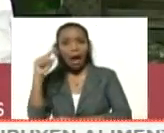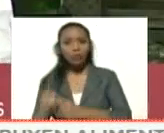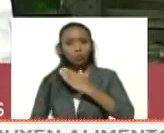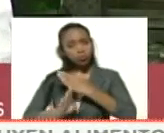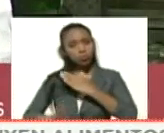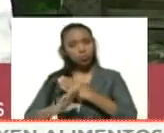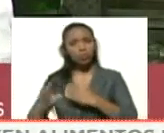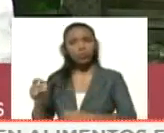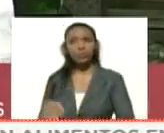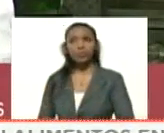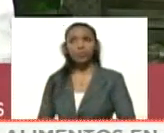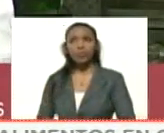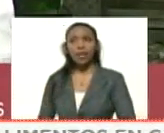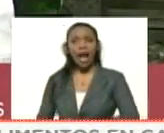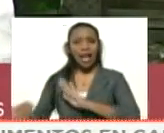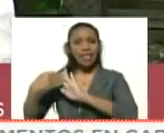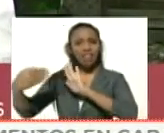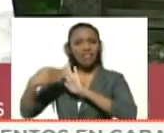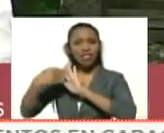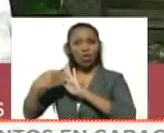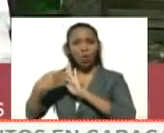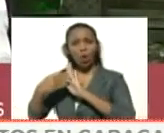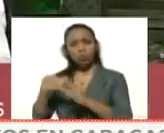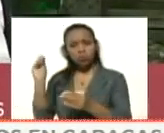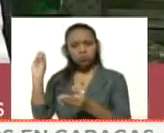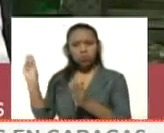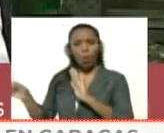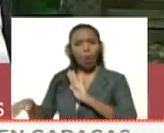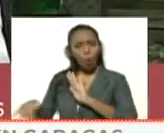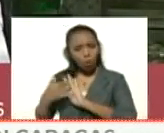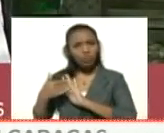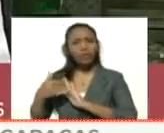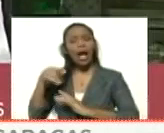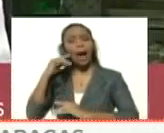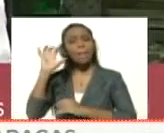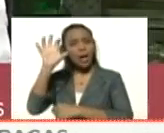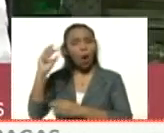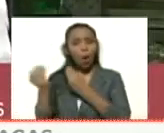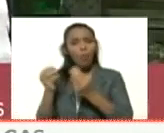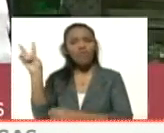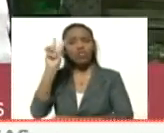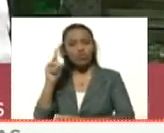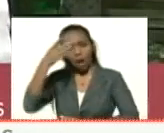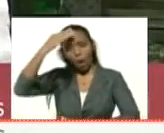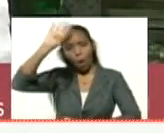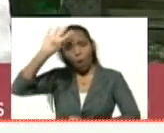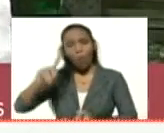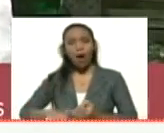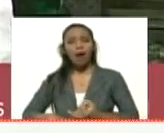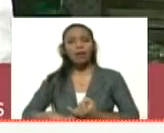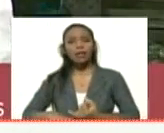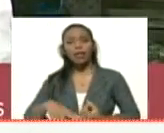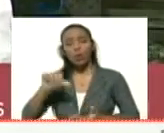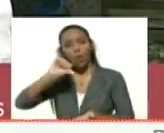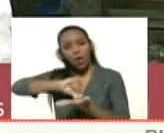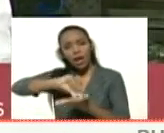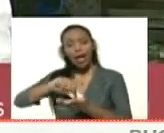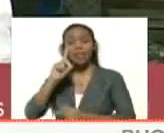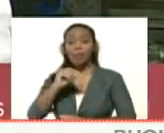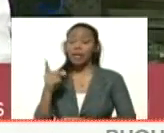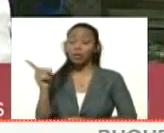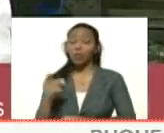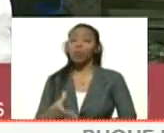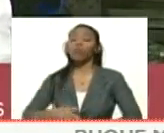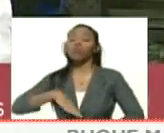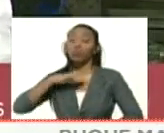están afectando y perpetrándose en contra de países como Venezuela, como Cuba y como Irán. Así que fue una muy